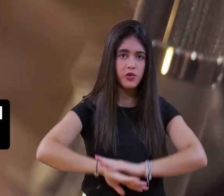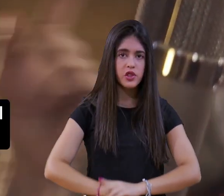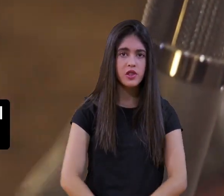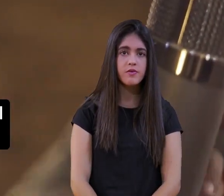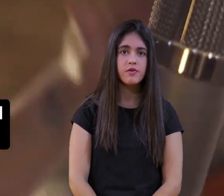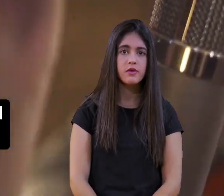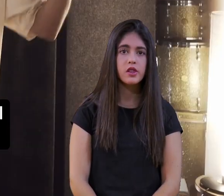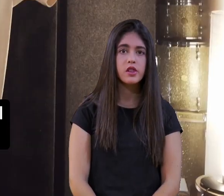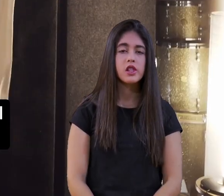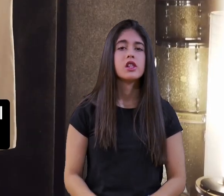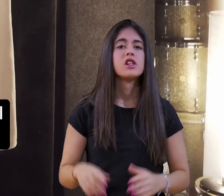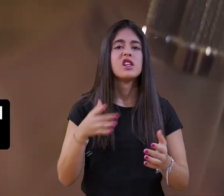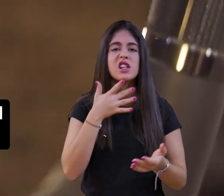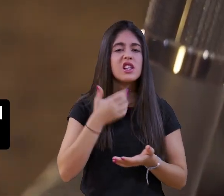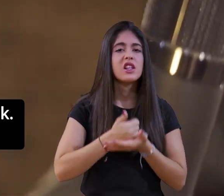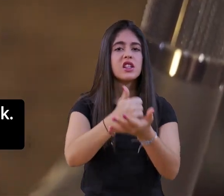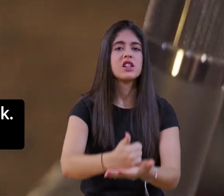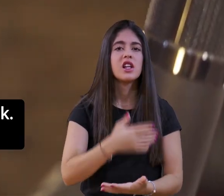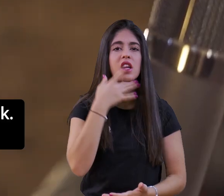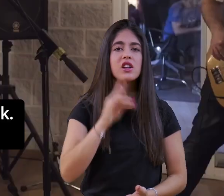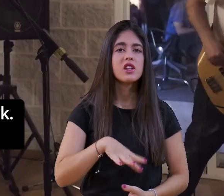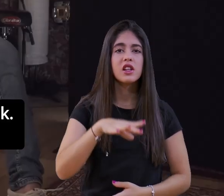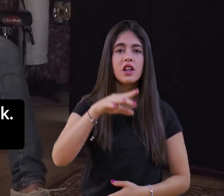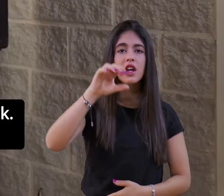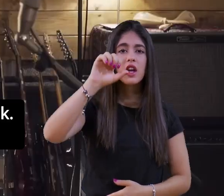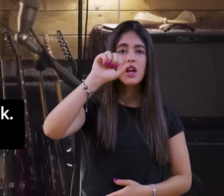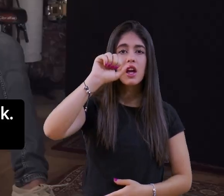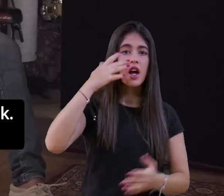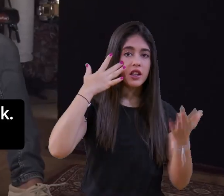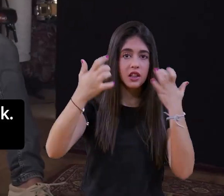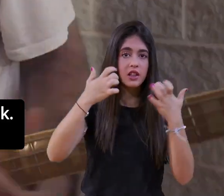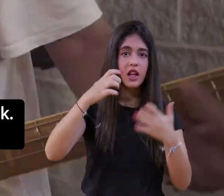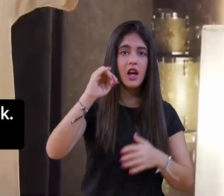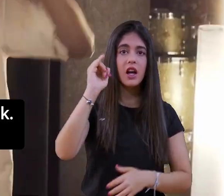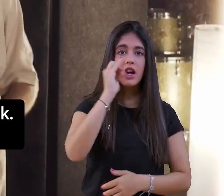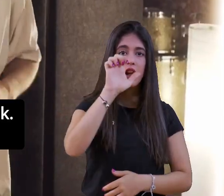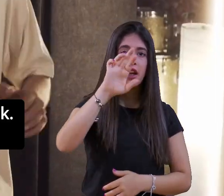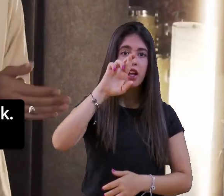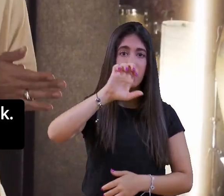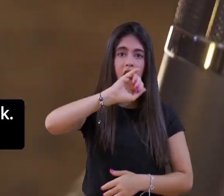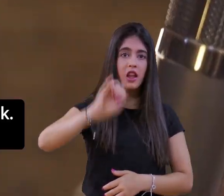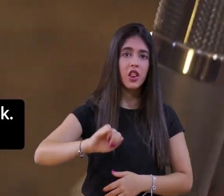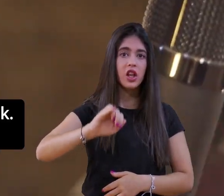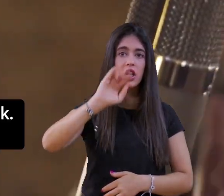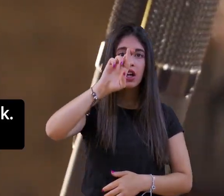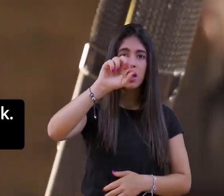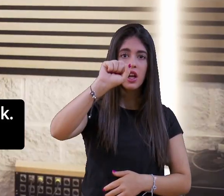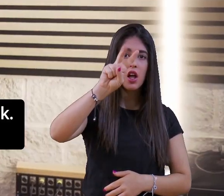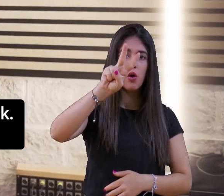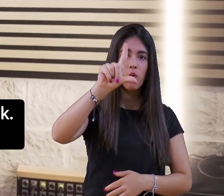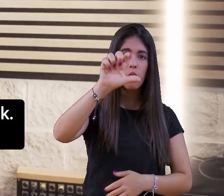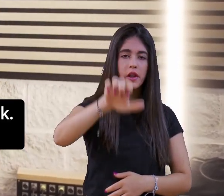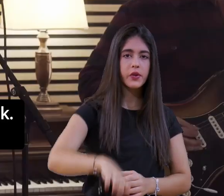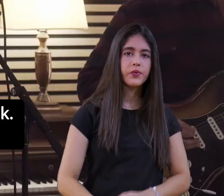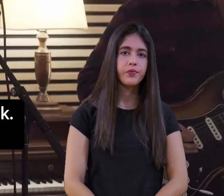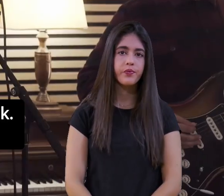Raúle. El gaditano viene con su gira en la que fusiona de forma magistral flamenco, pop y funk. El concierto sirve para